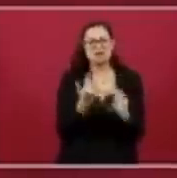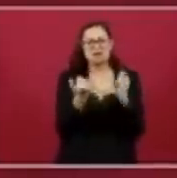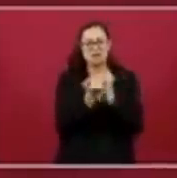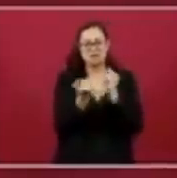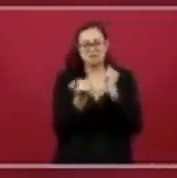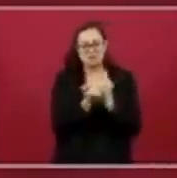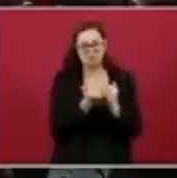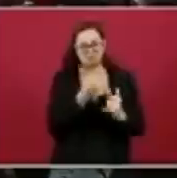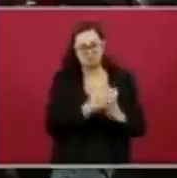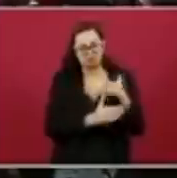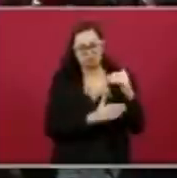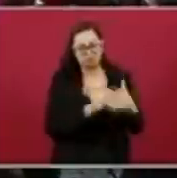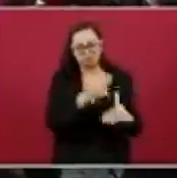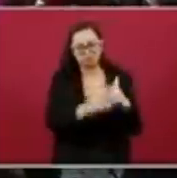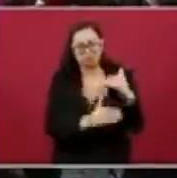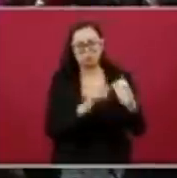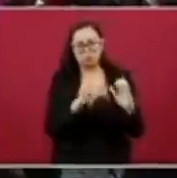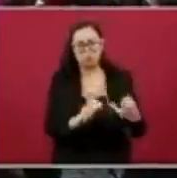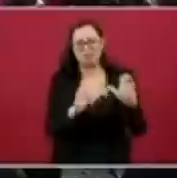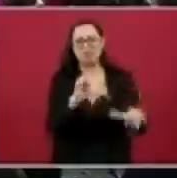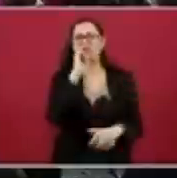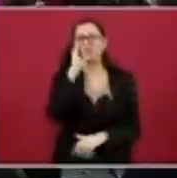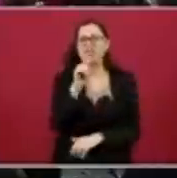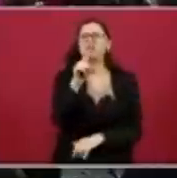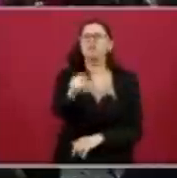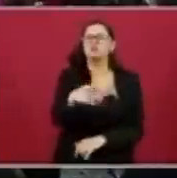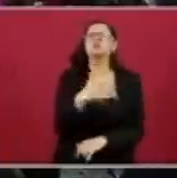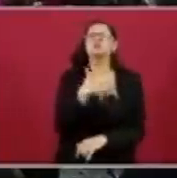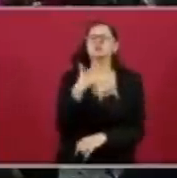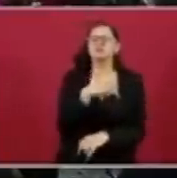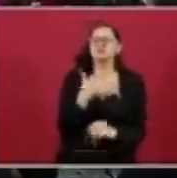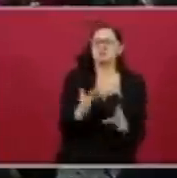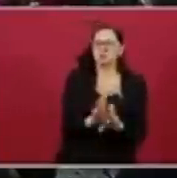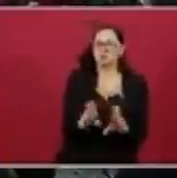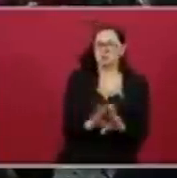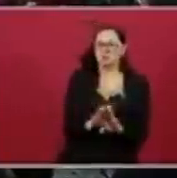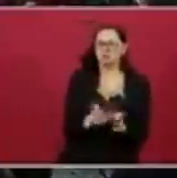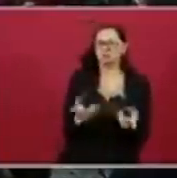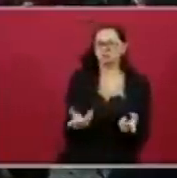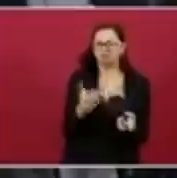los indicios. Esta reflexión. Y segundo,